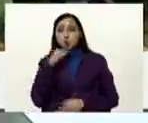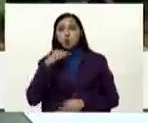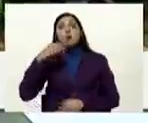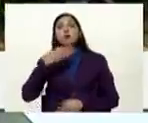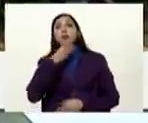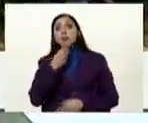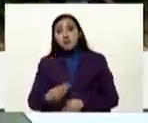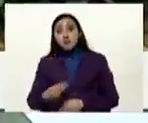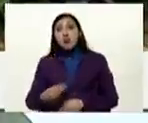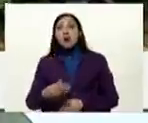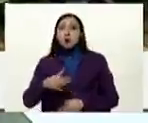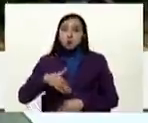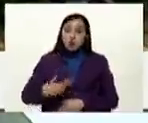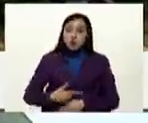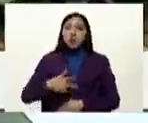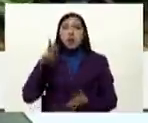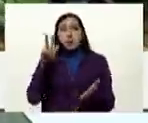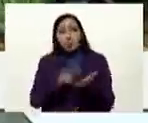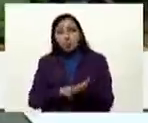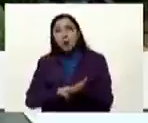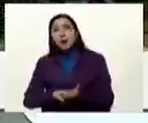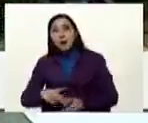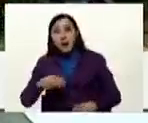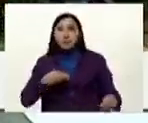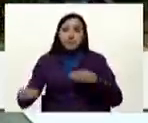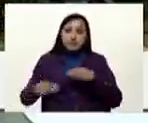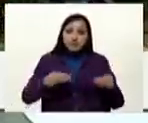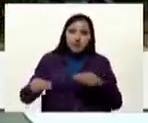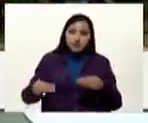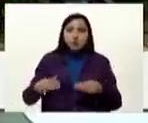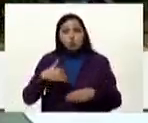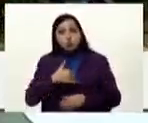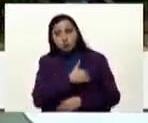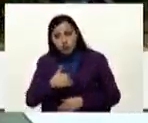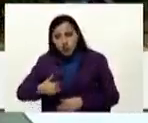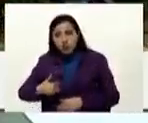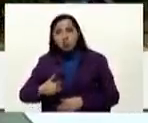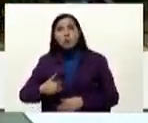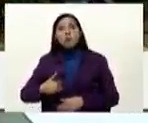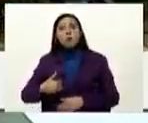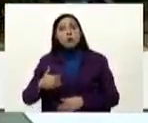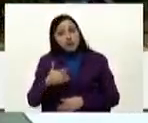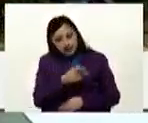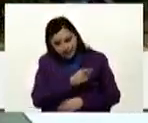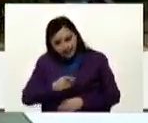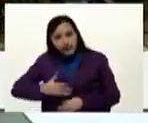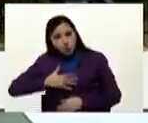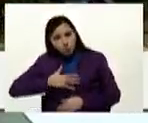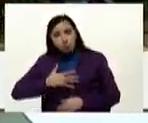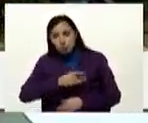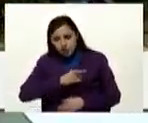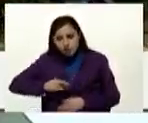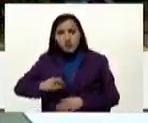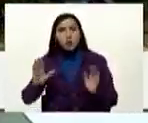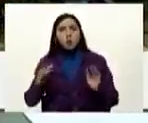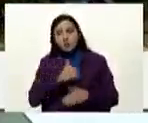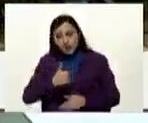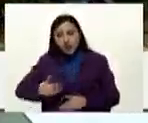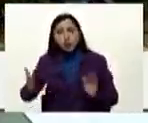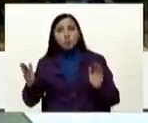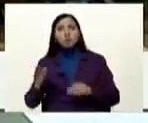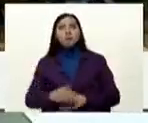diciembre, flexibilización total del país. Es lo que quiero, es lo que deseamos, es lo que aspiramos todos.